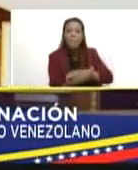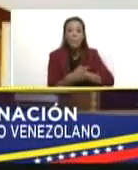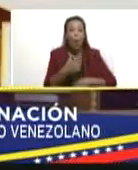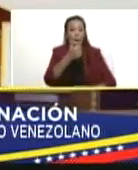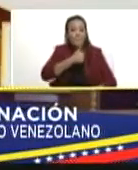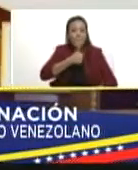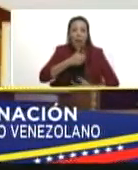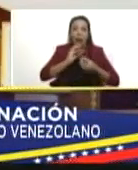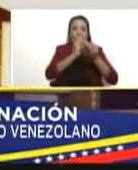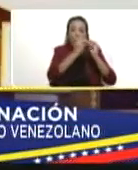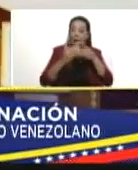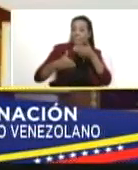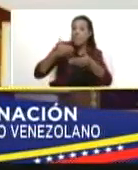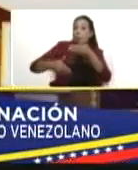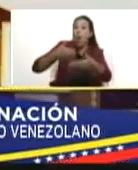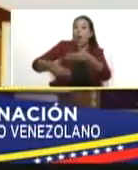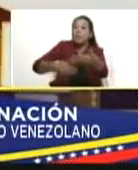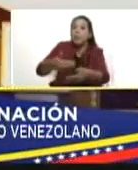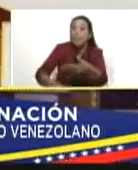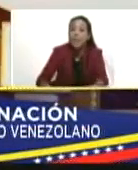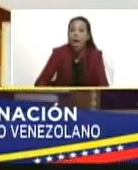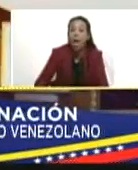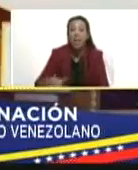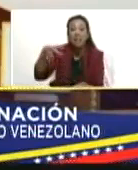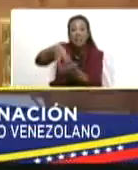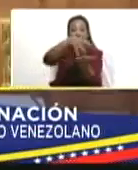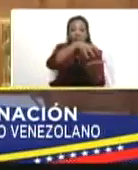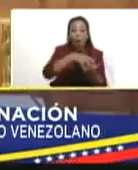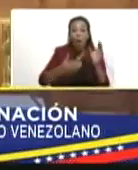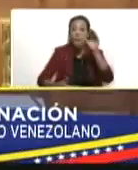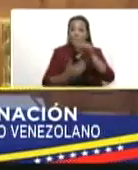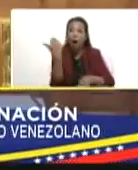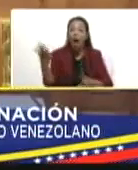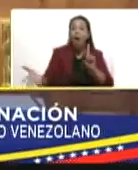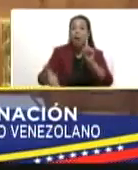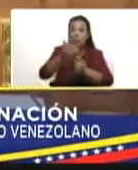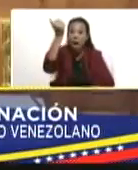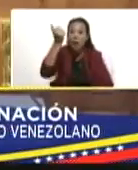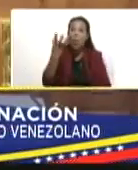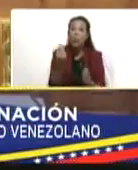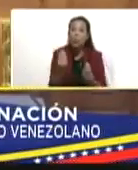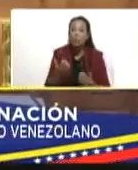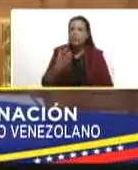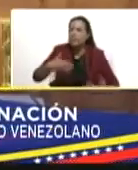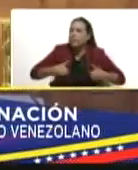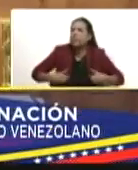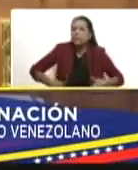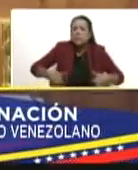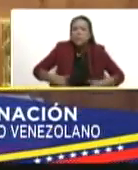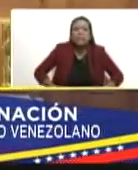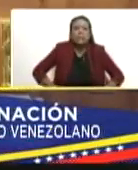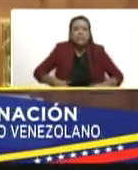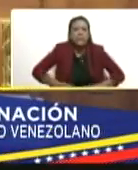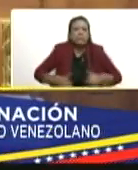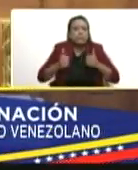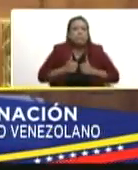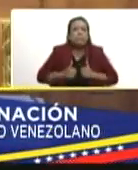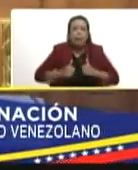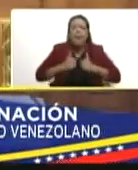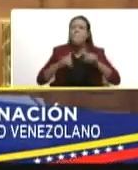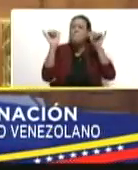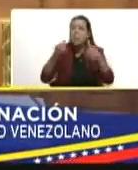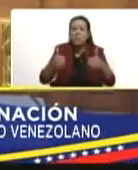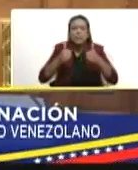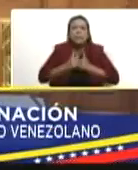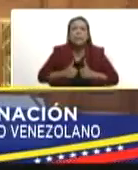mejorar progresivamente los estándares alcanzados bajo mucho sacrificio y esfuerzo bajo las mismas